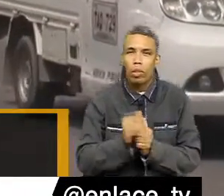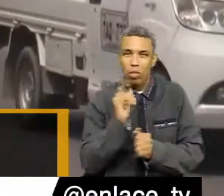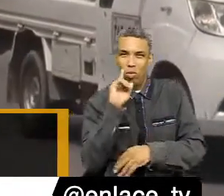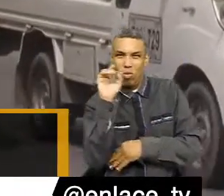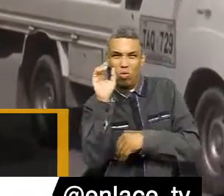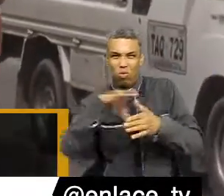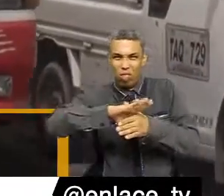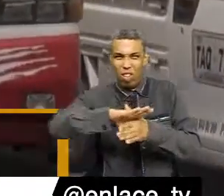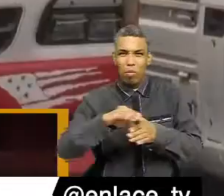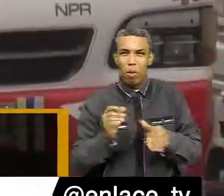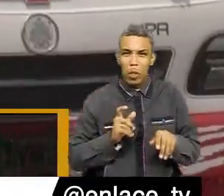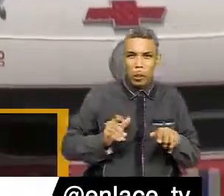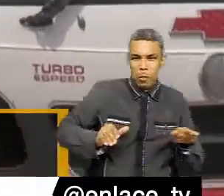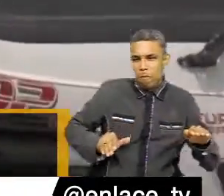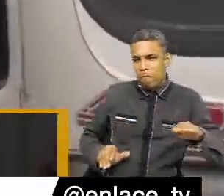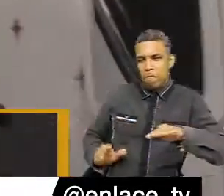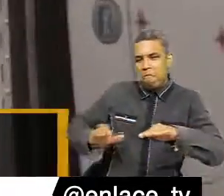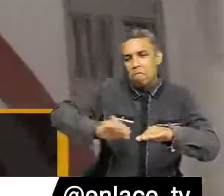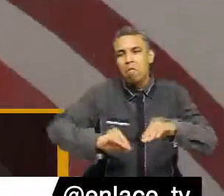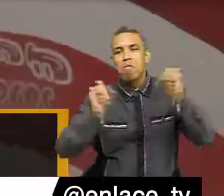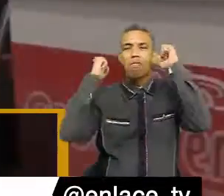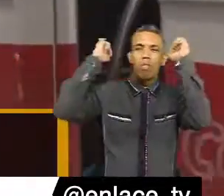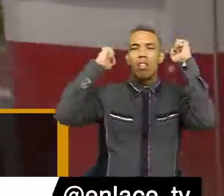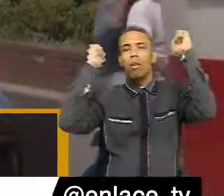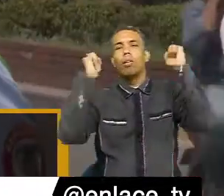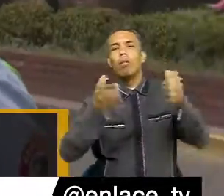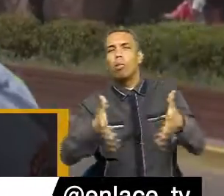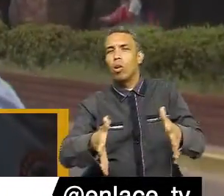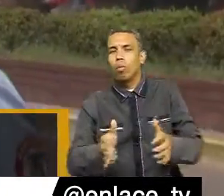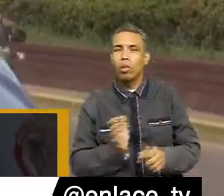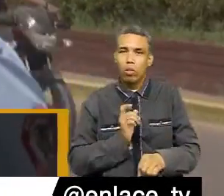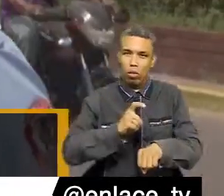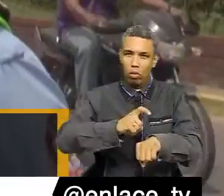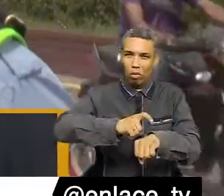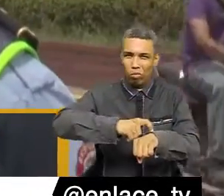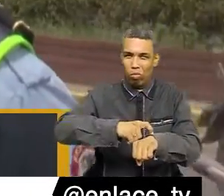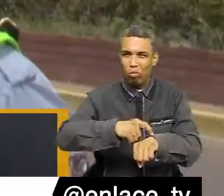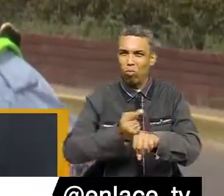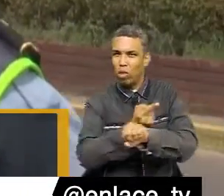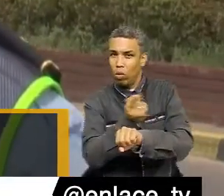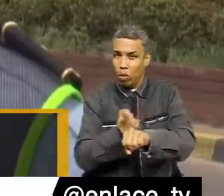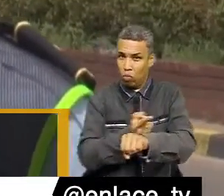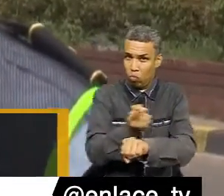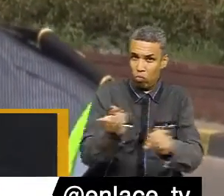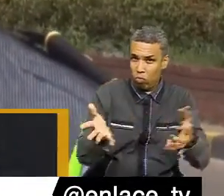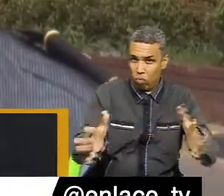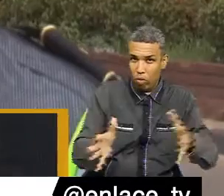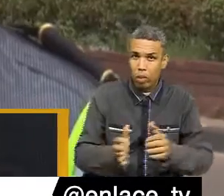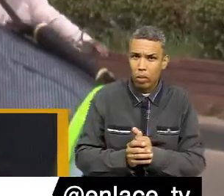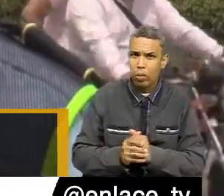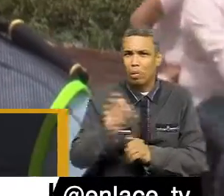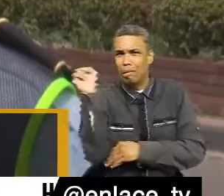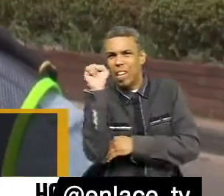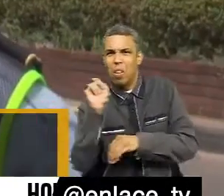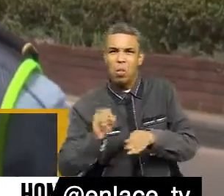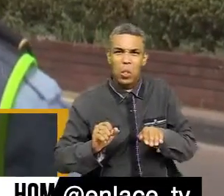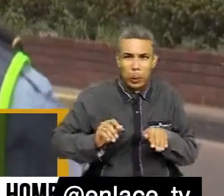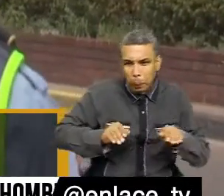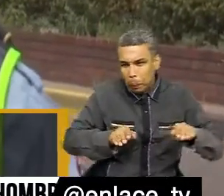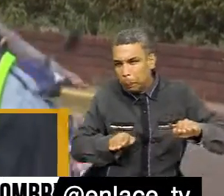vía? Bueno, eso duró aproximadamente una hora, el bloqueo, cualquier centenar de vehículos